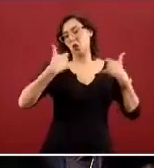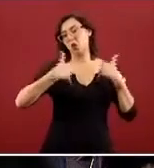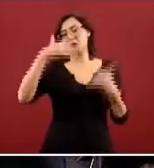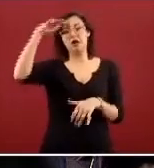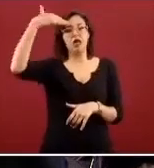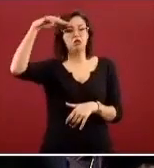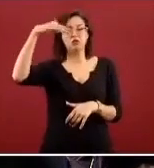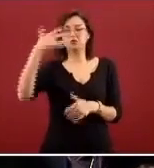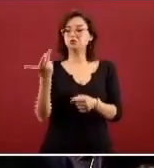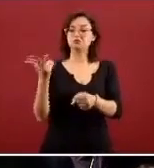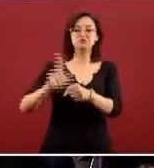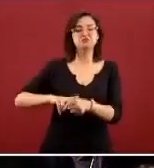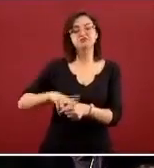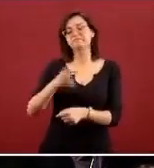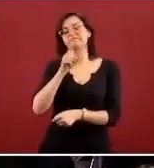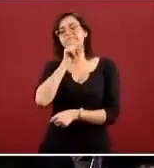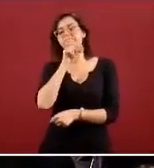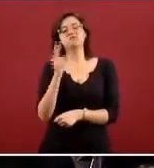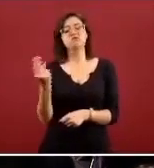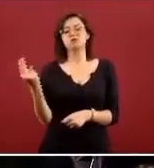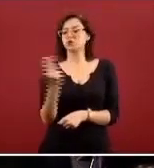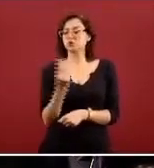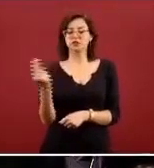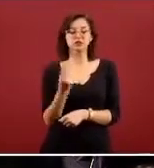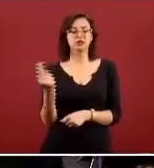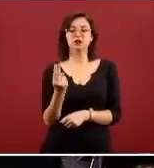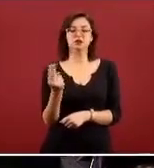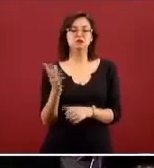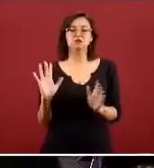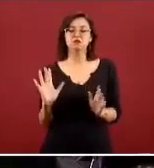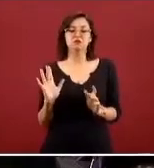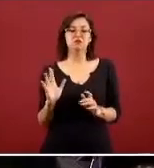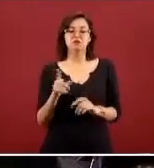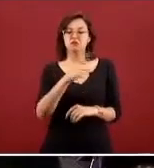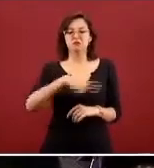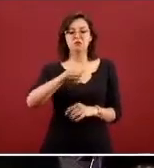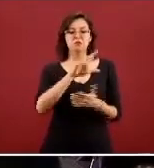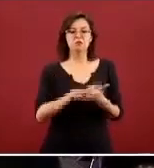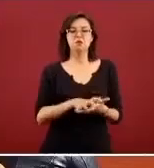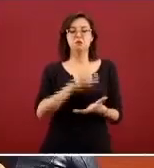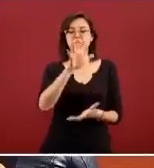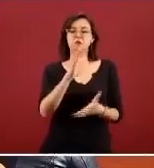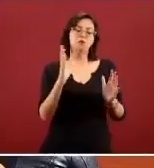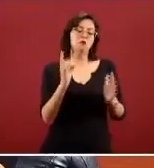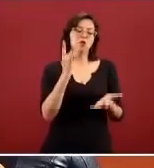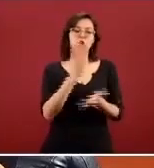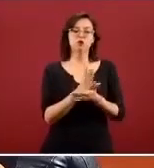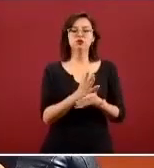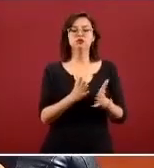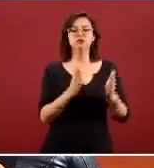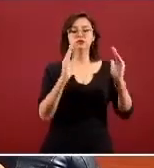requirieron mayor tratamiento, o muchos de ellos inclusive cursaron solamente o están cursando con un